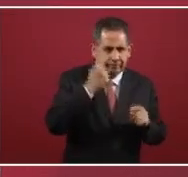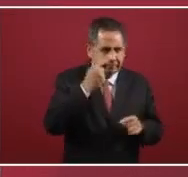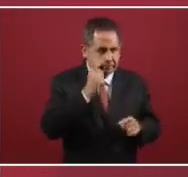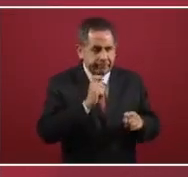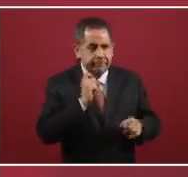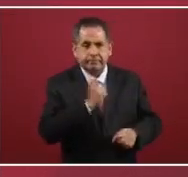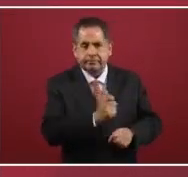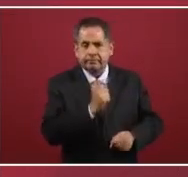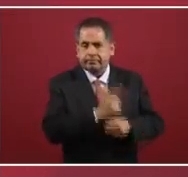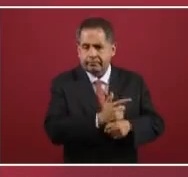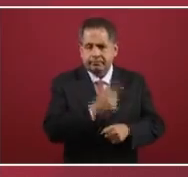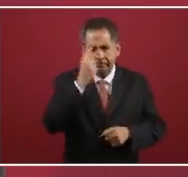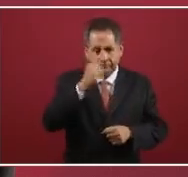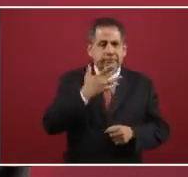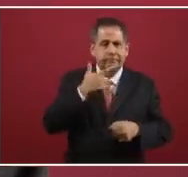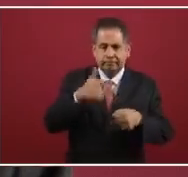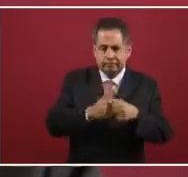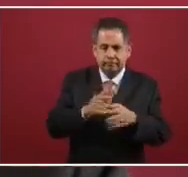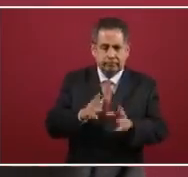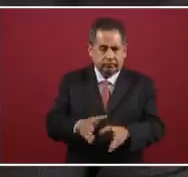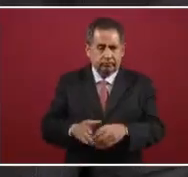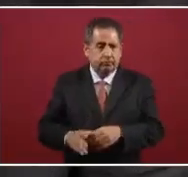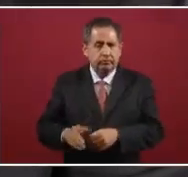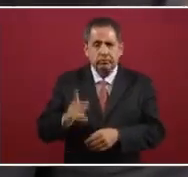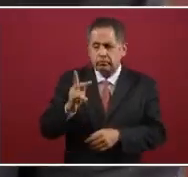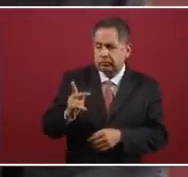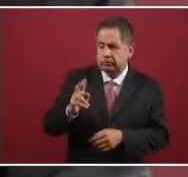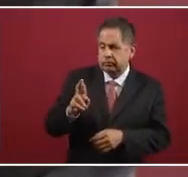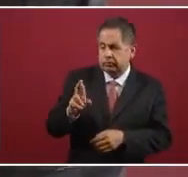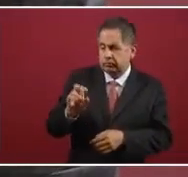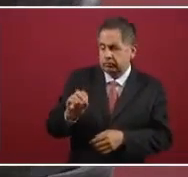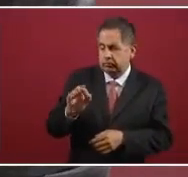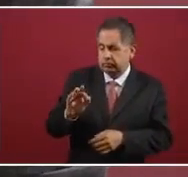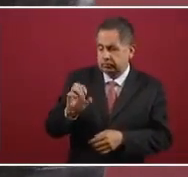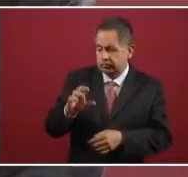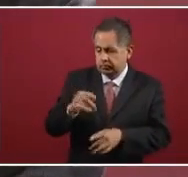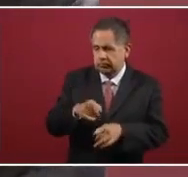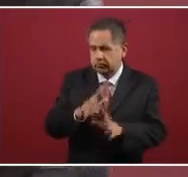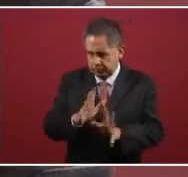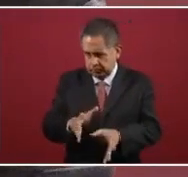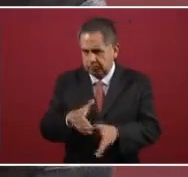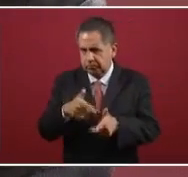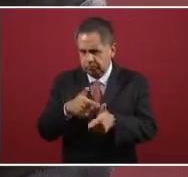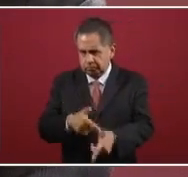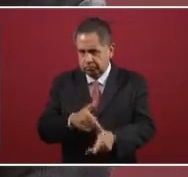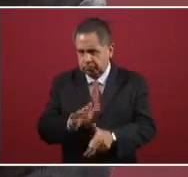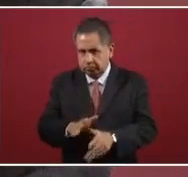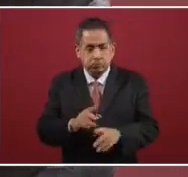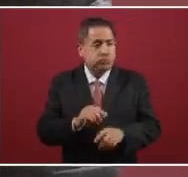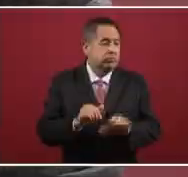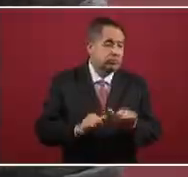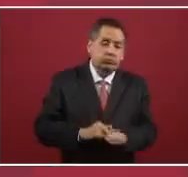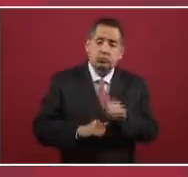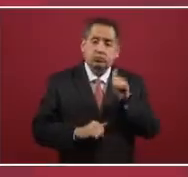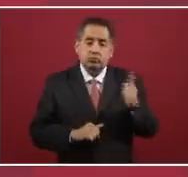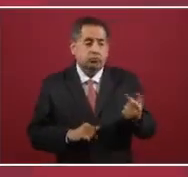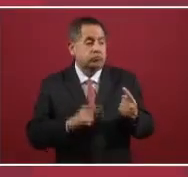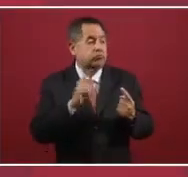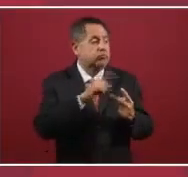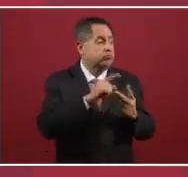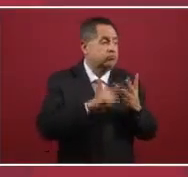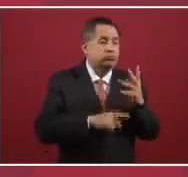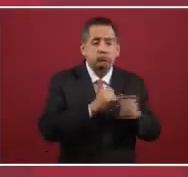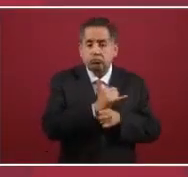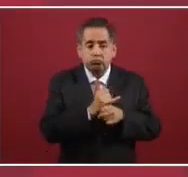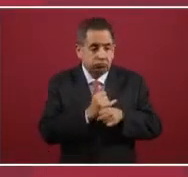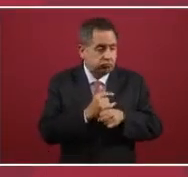combustibles, lo que hace la Procuraduría del Consumidor. Pero todos los demás inspectores